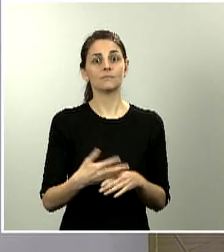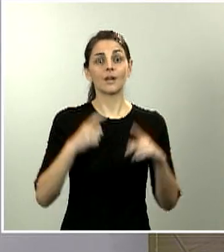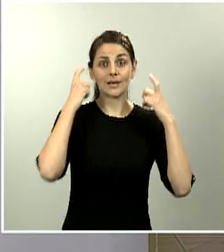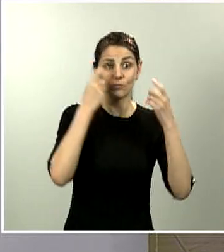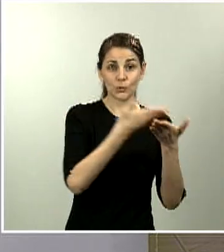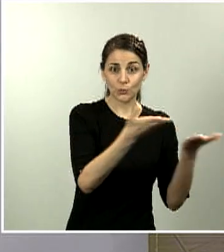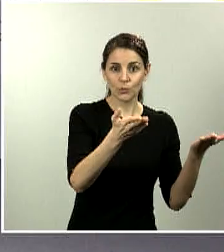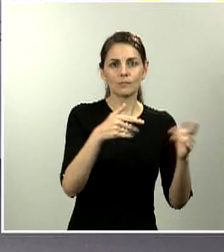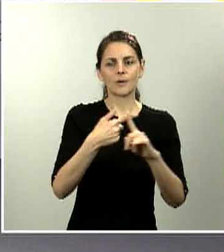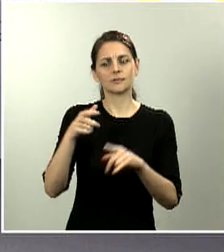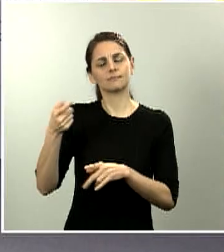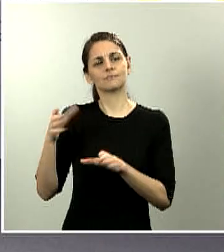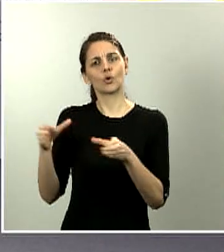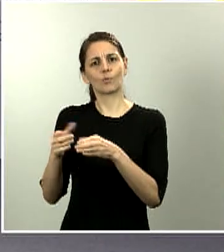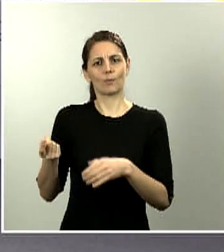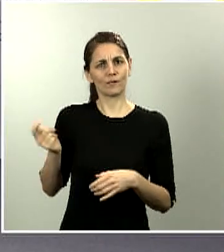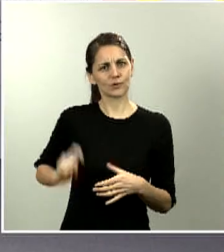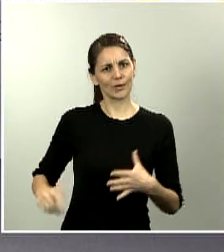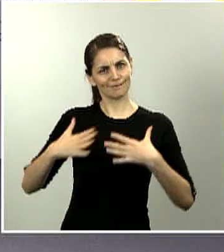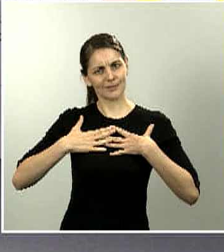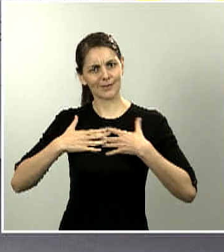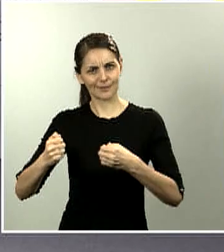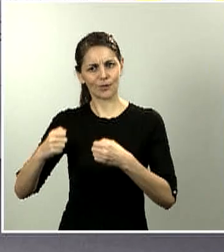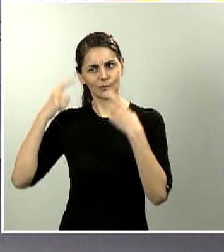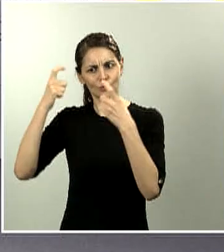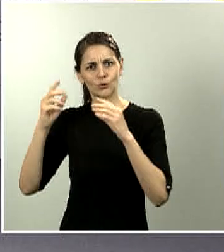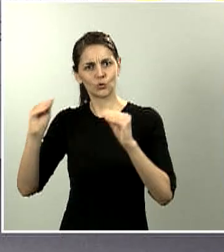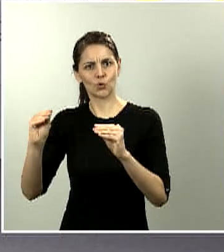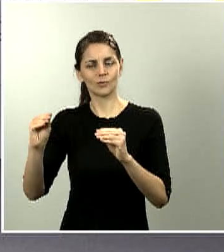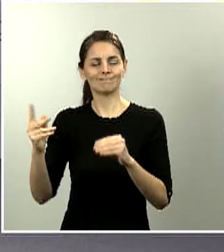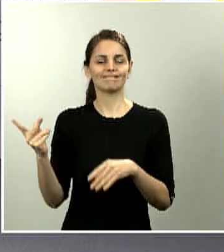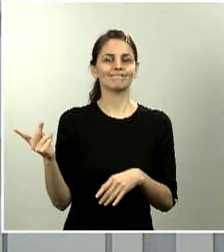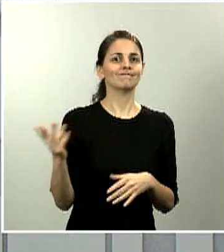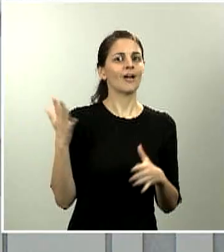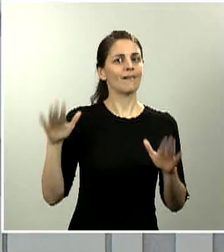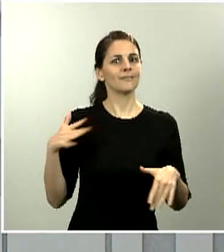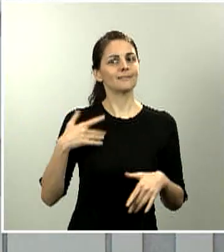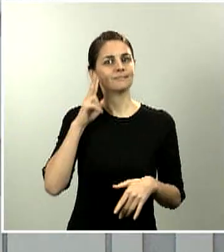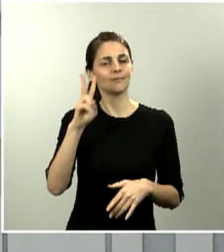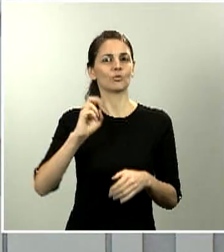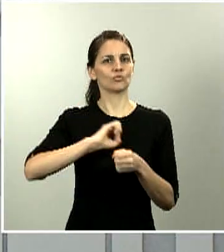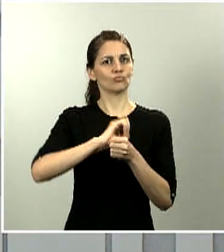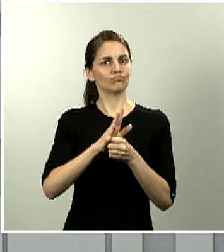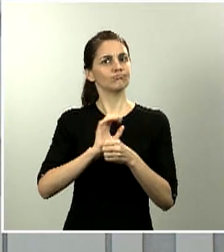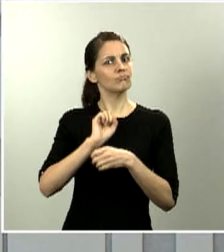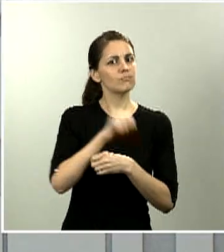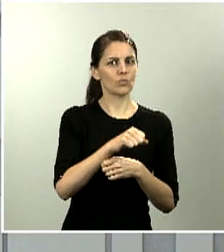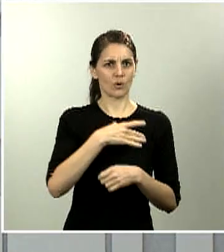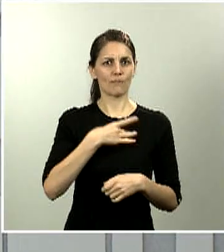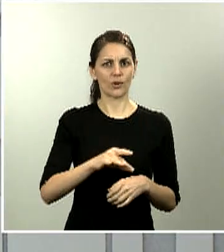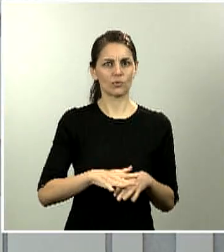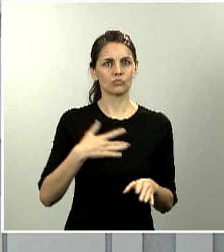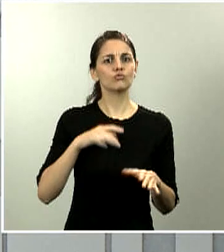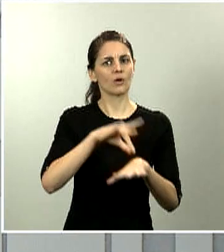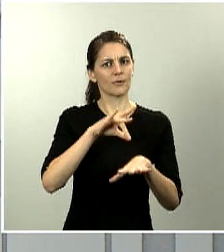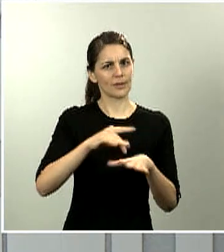nuestros héroes, los sanitarios, superar una pandemia, una enfermedad realmente grave. No sabemos, ni los técnicos,